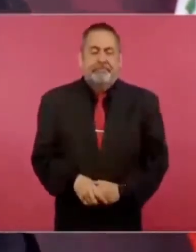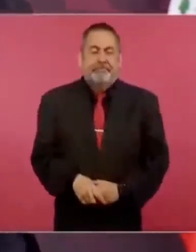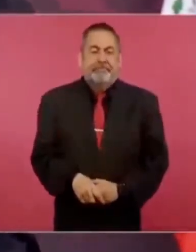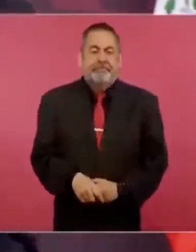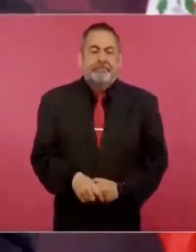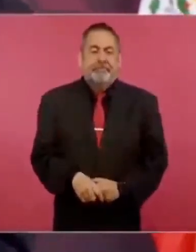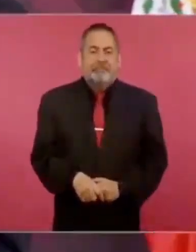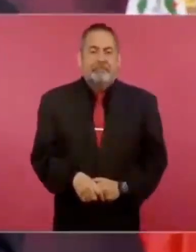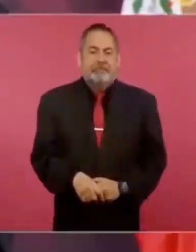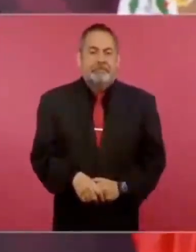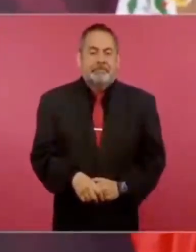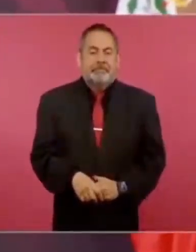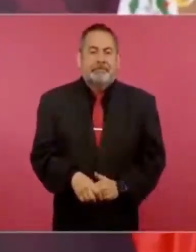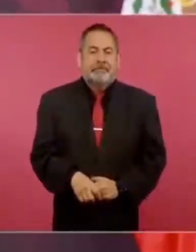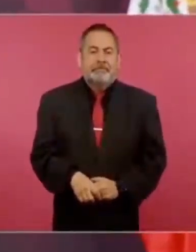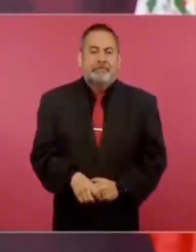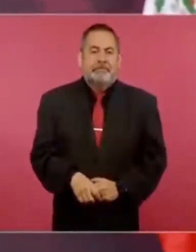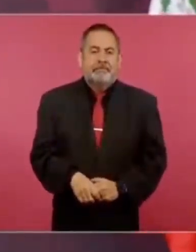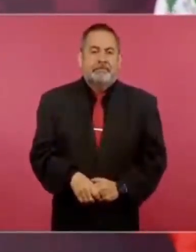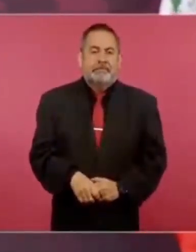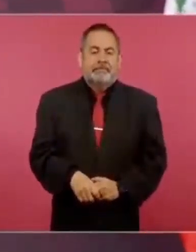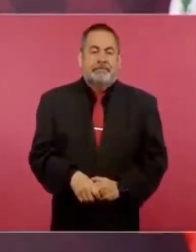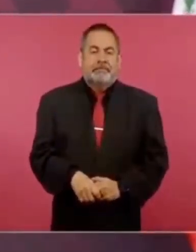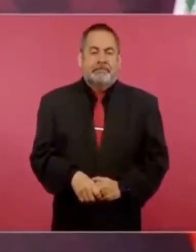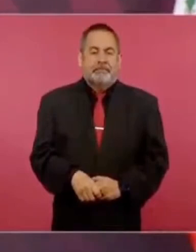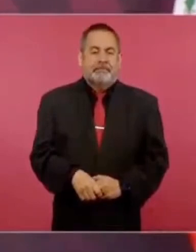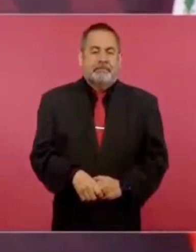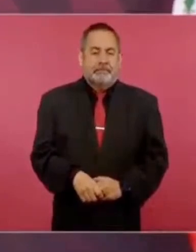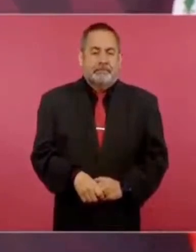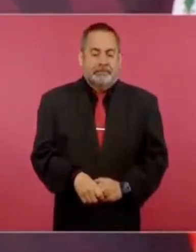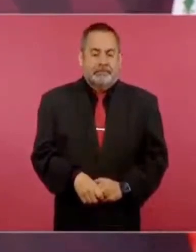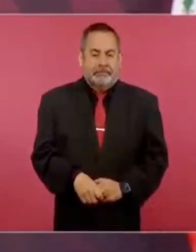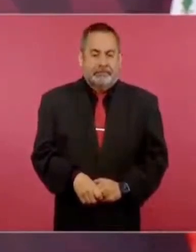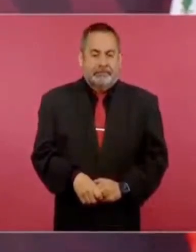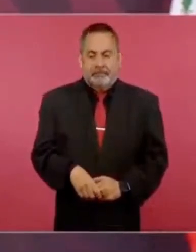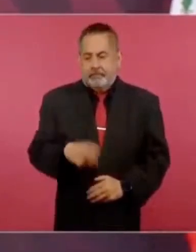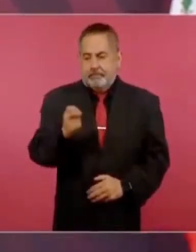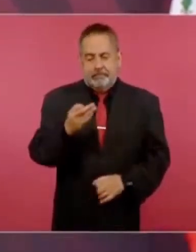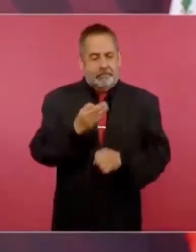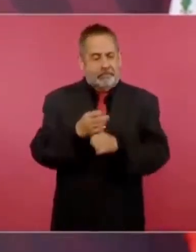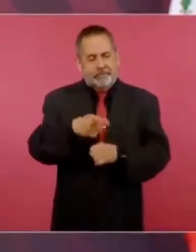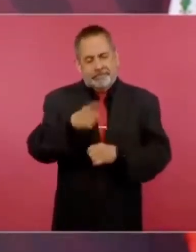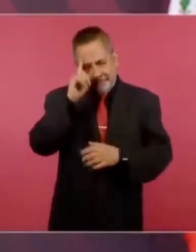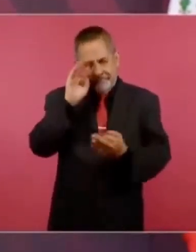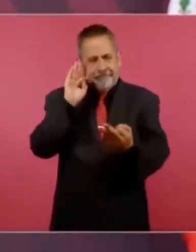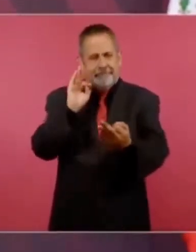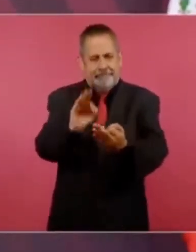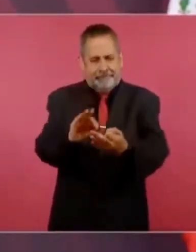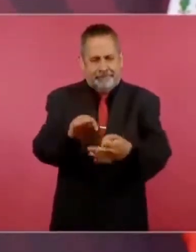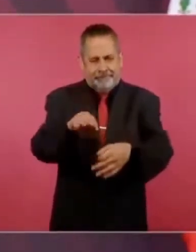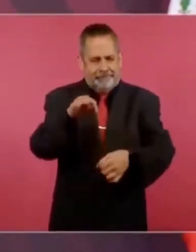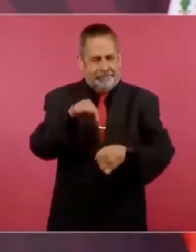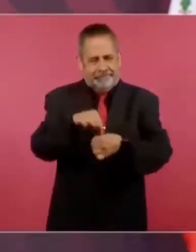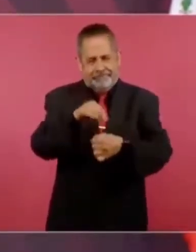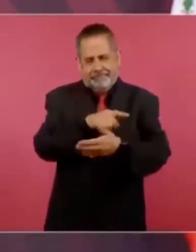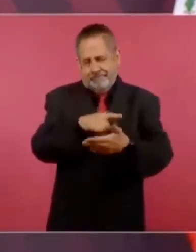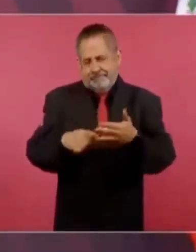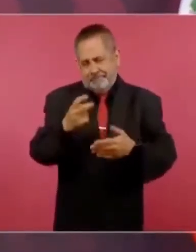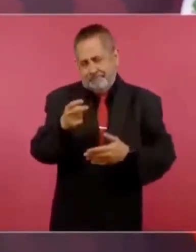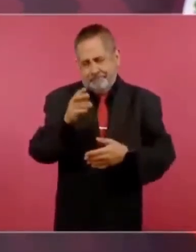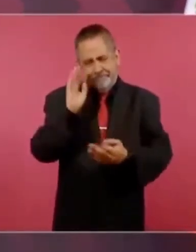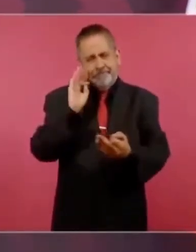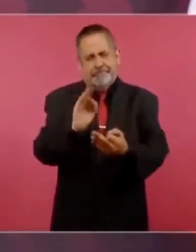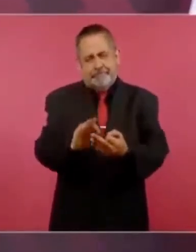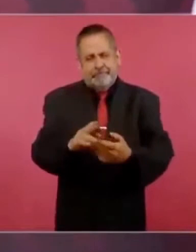no este eso es por la temporada eso no